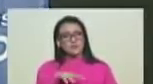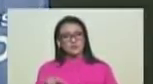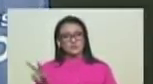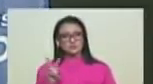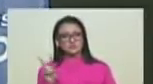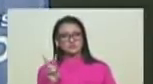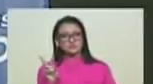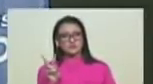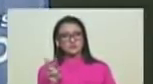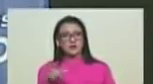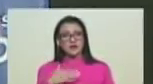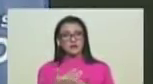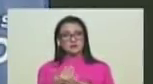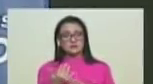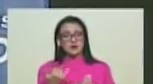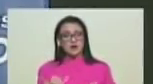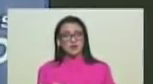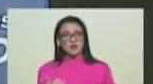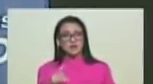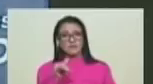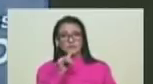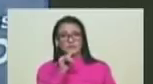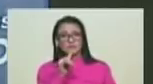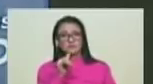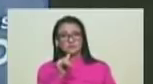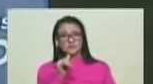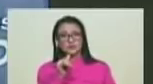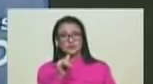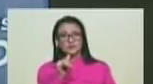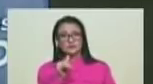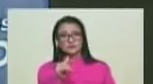Venezuela. Es la información, por supuesto, estos detalles